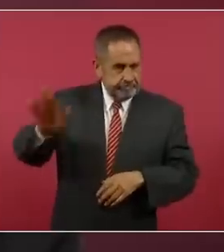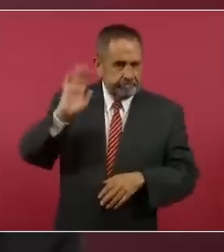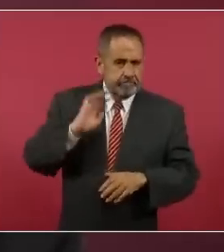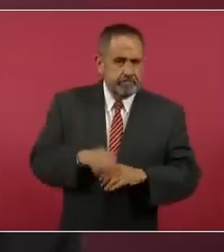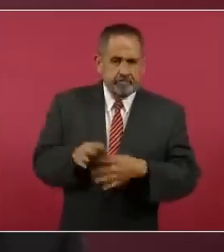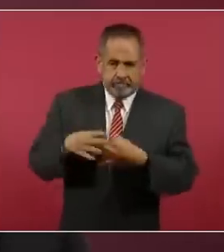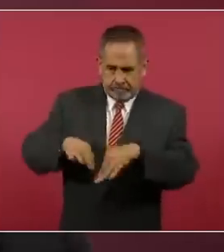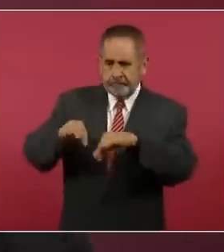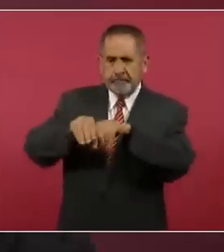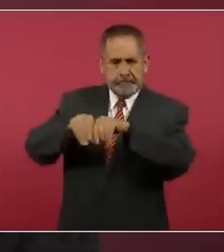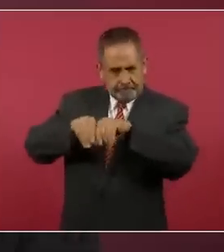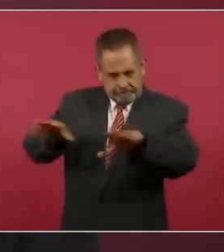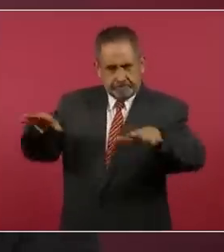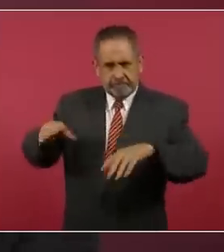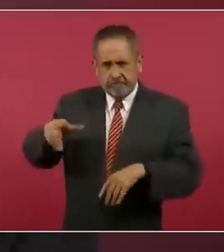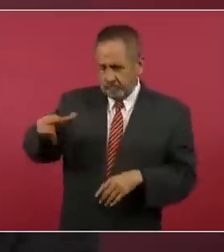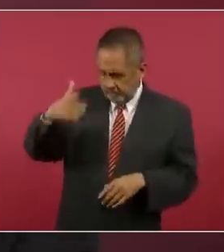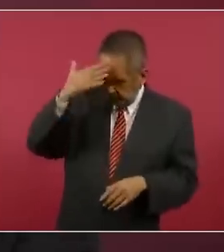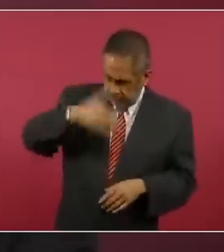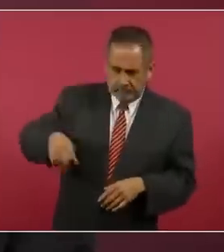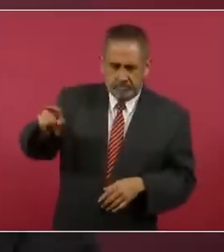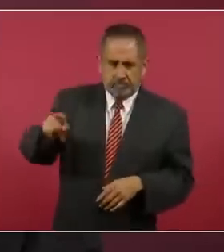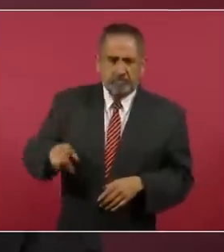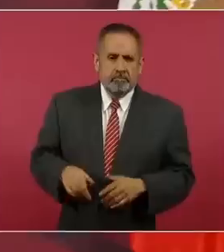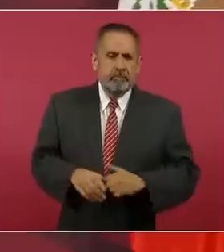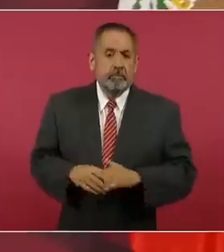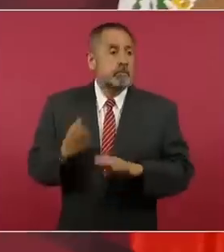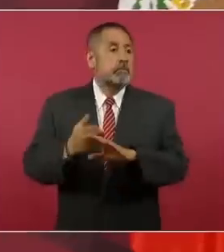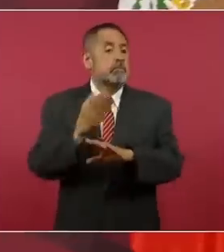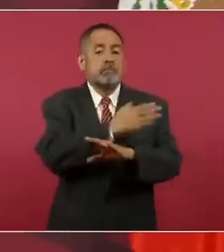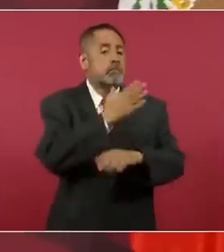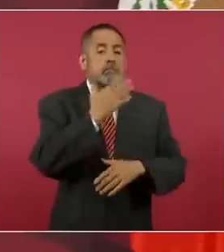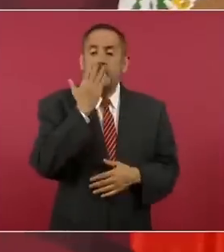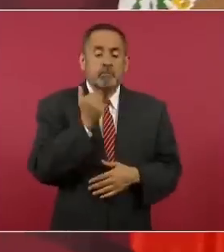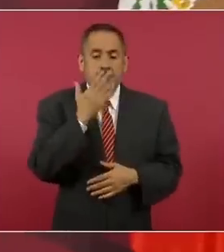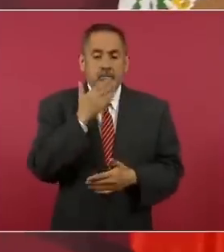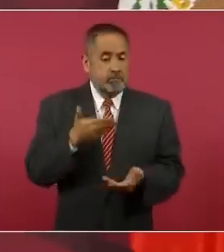es importante que sepan. Esto no existía antes.